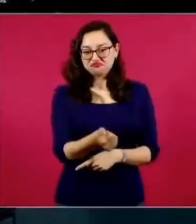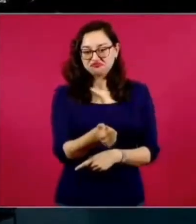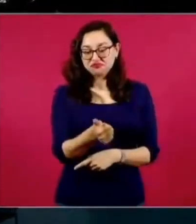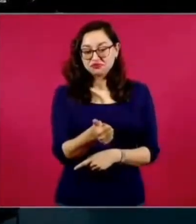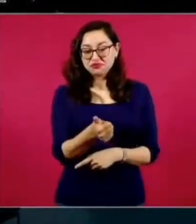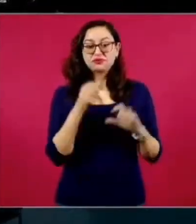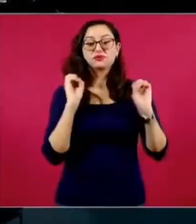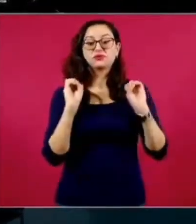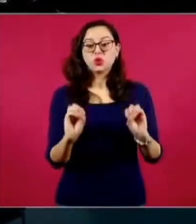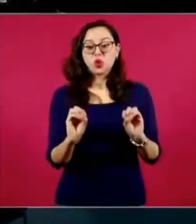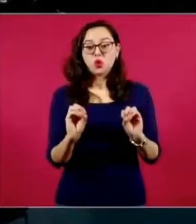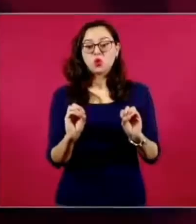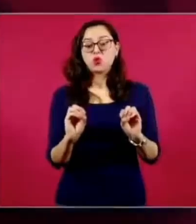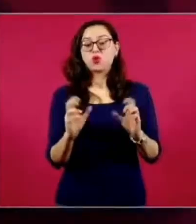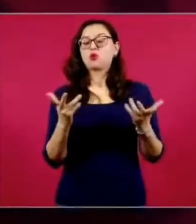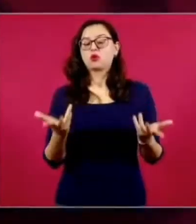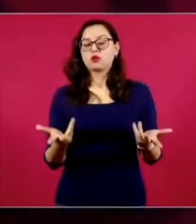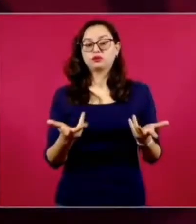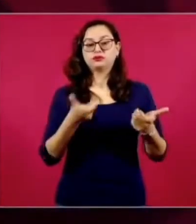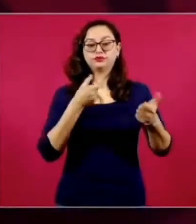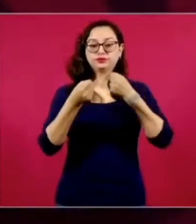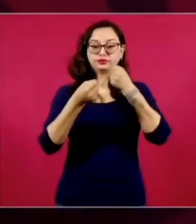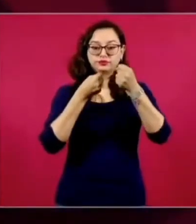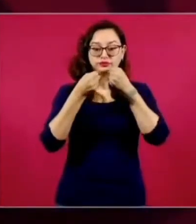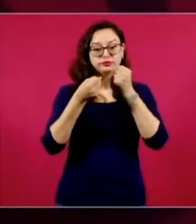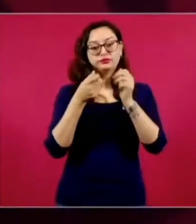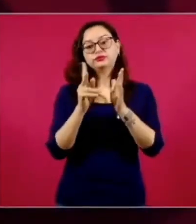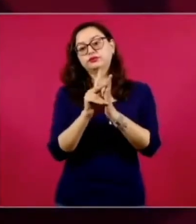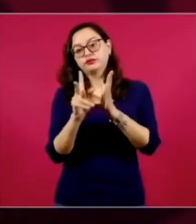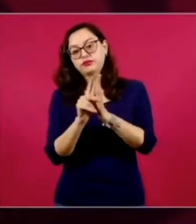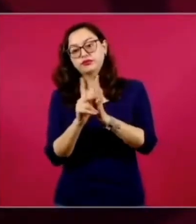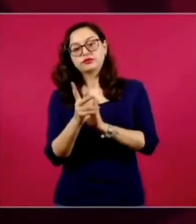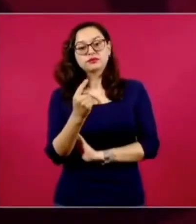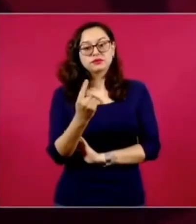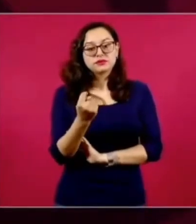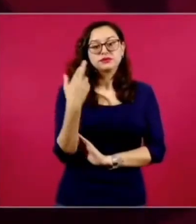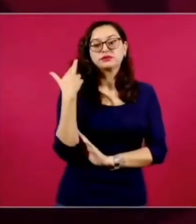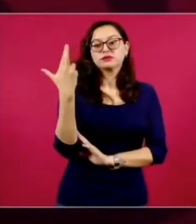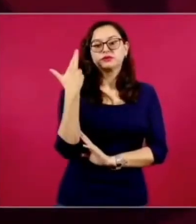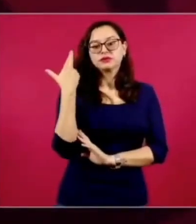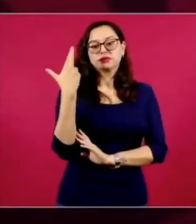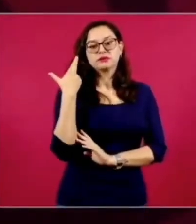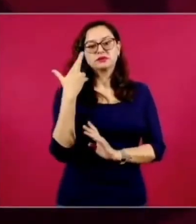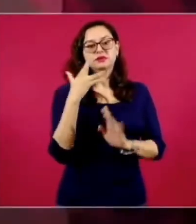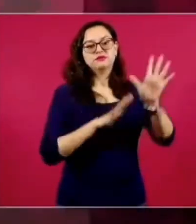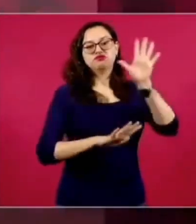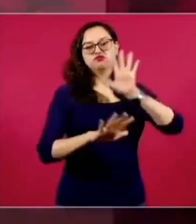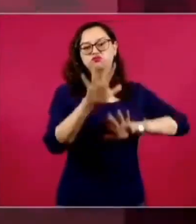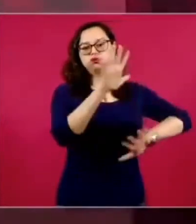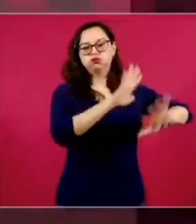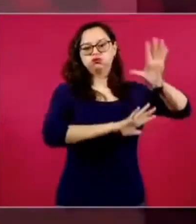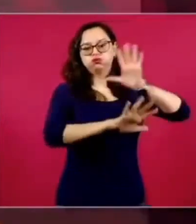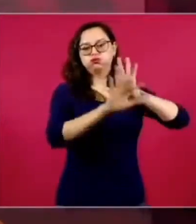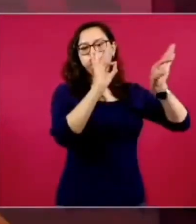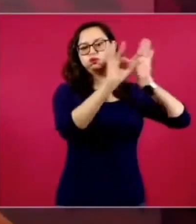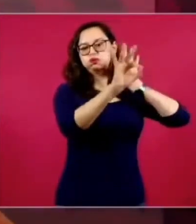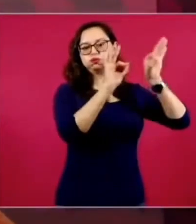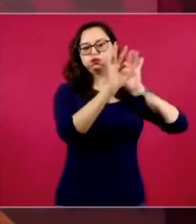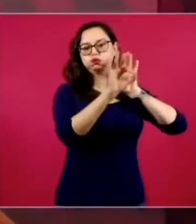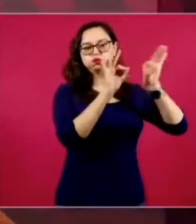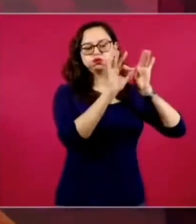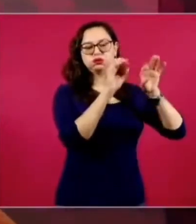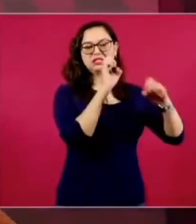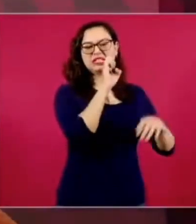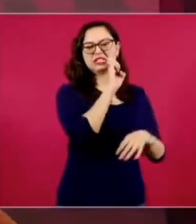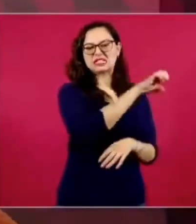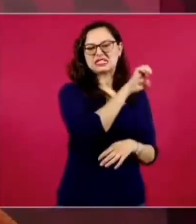o que los medios de información en Estados Unidos son más de manipulación.